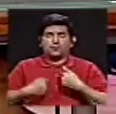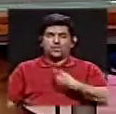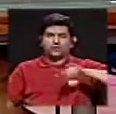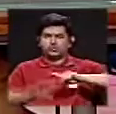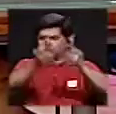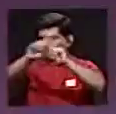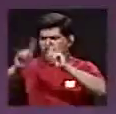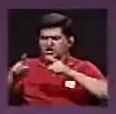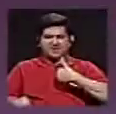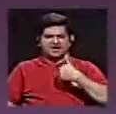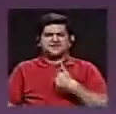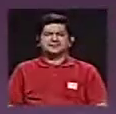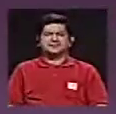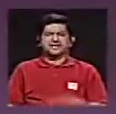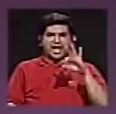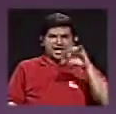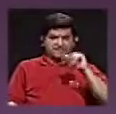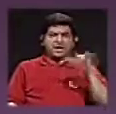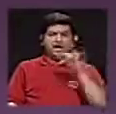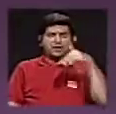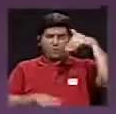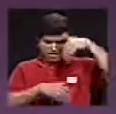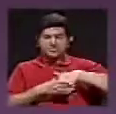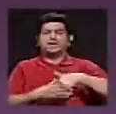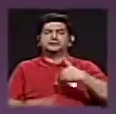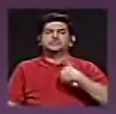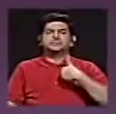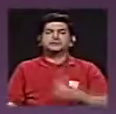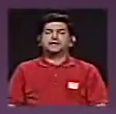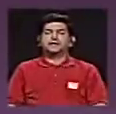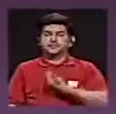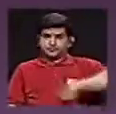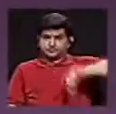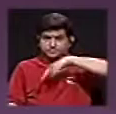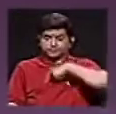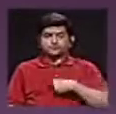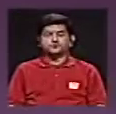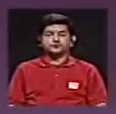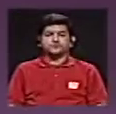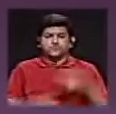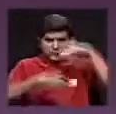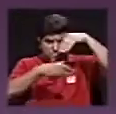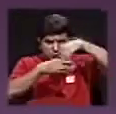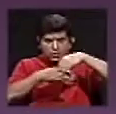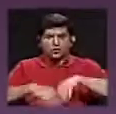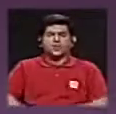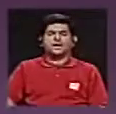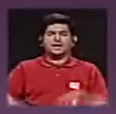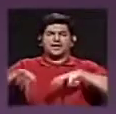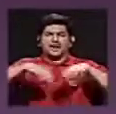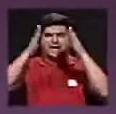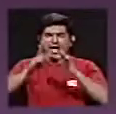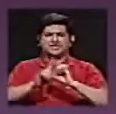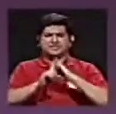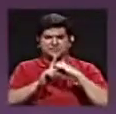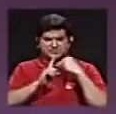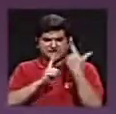el frente amplio lo es en su interior nosotros reunimos activistas sociales